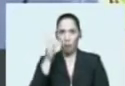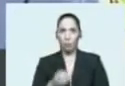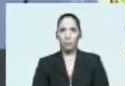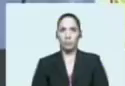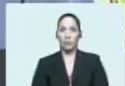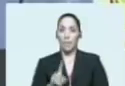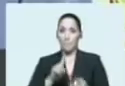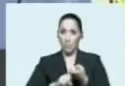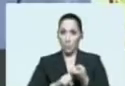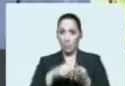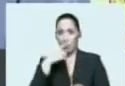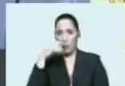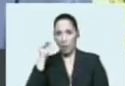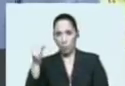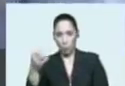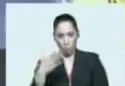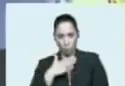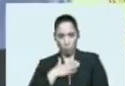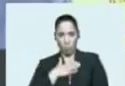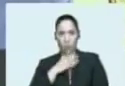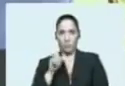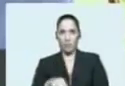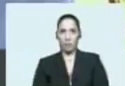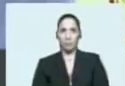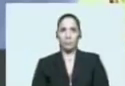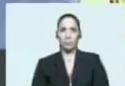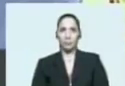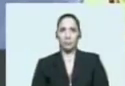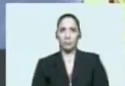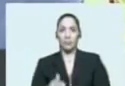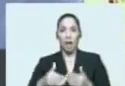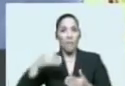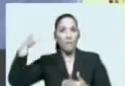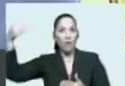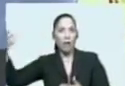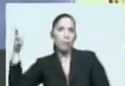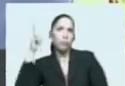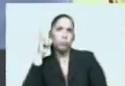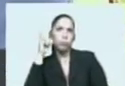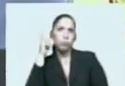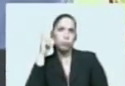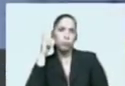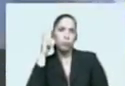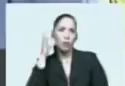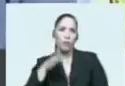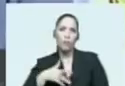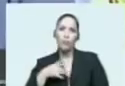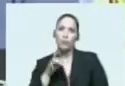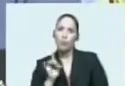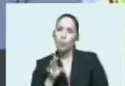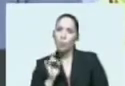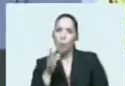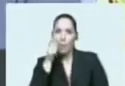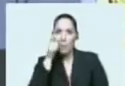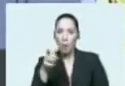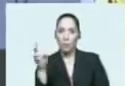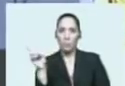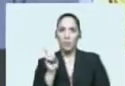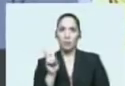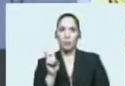y yo afuera se escuchaba el rumor del dolor del pueblo de venezuela